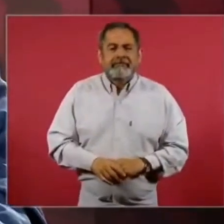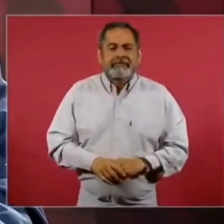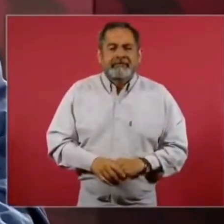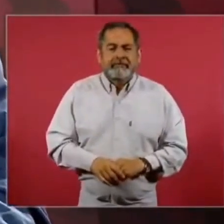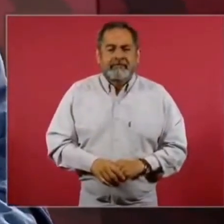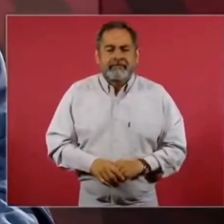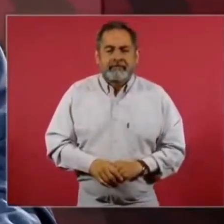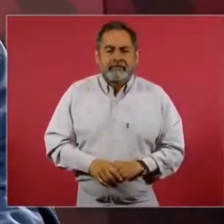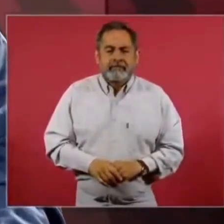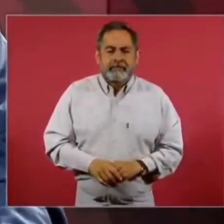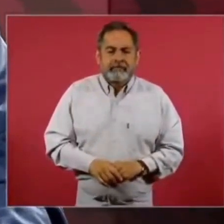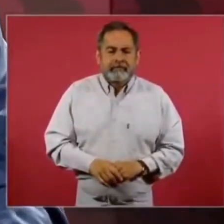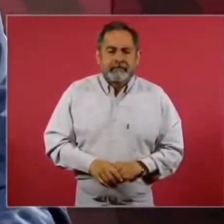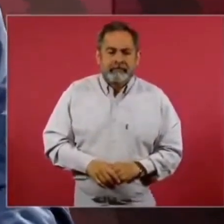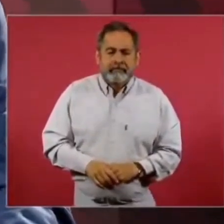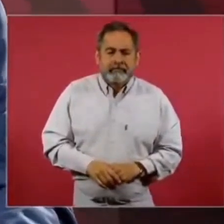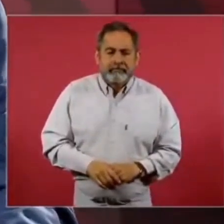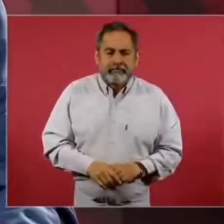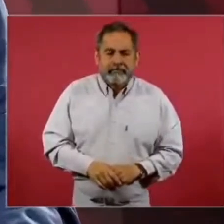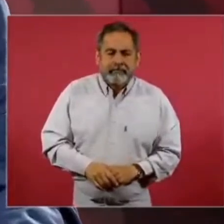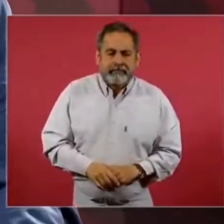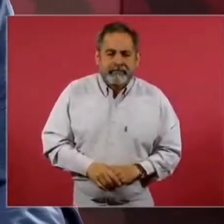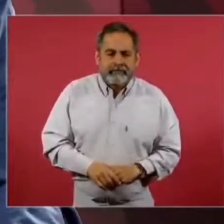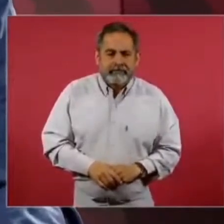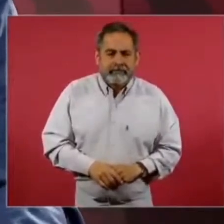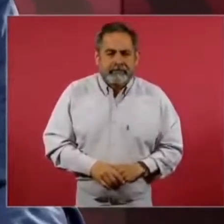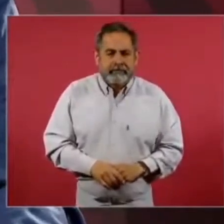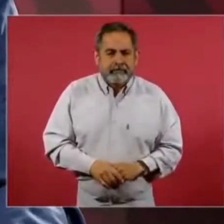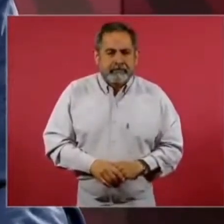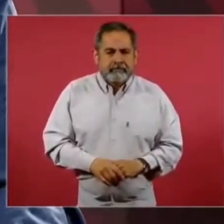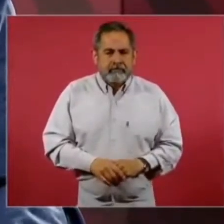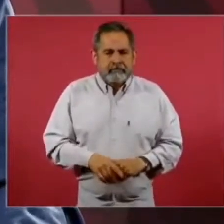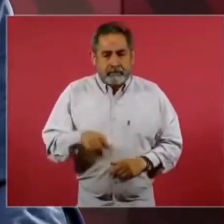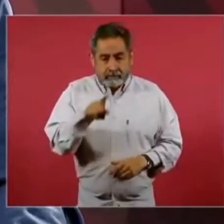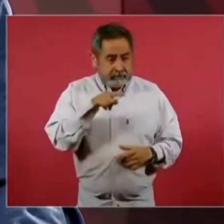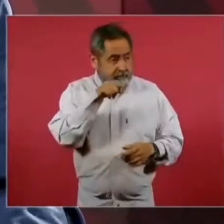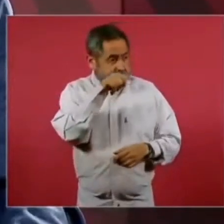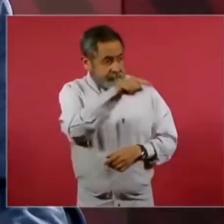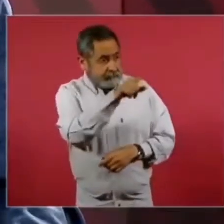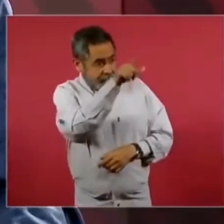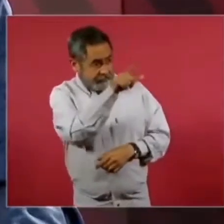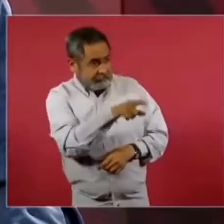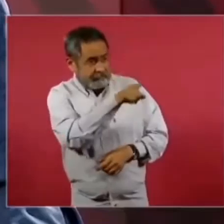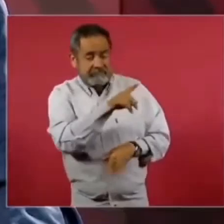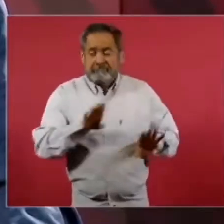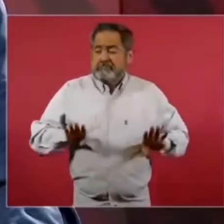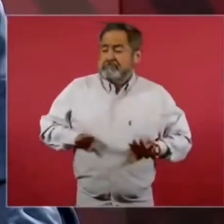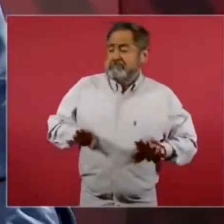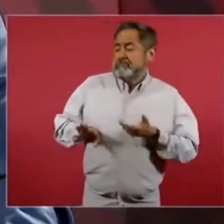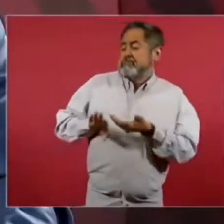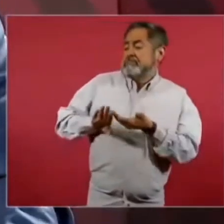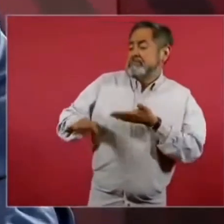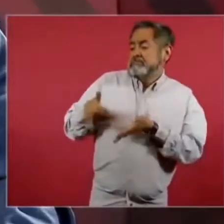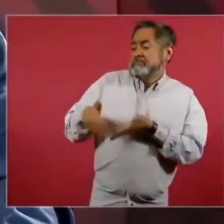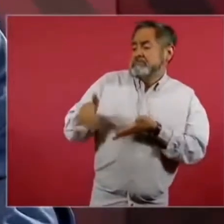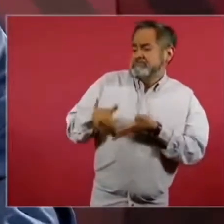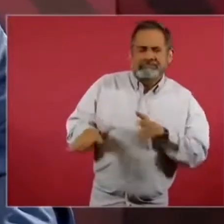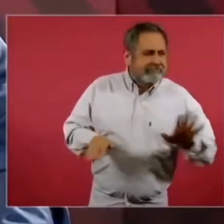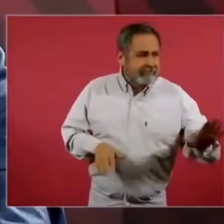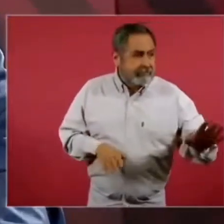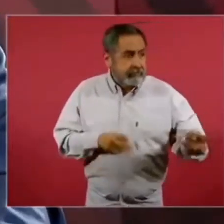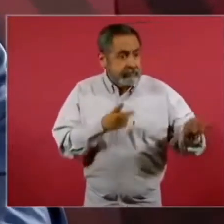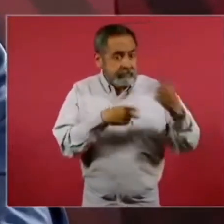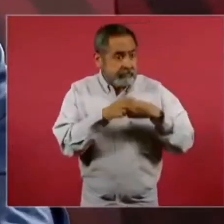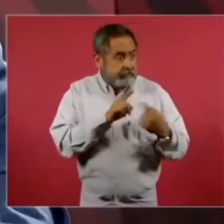no este Cuando vean a un clasista un racista si viene